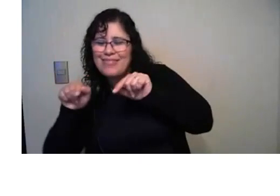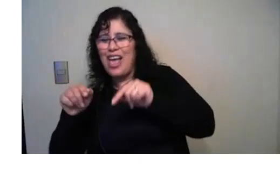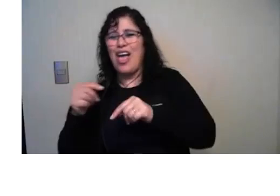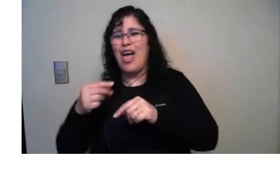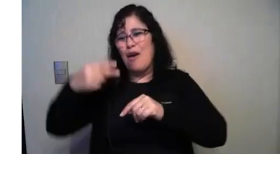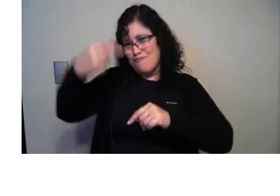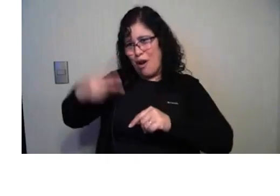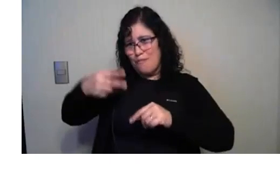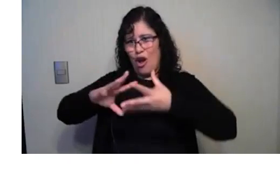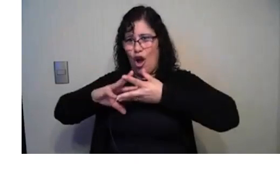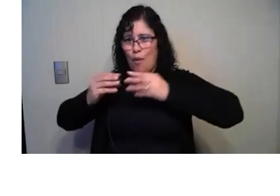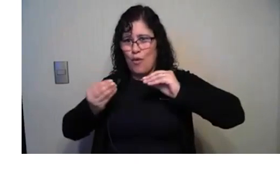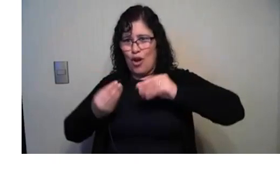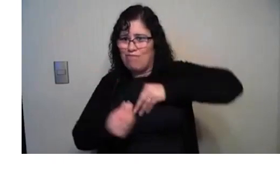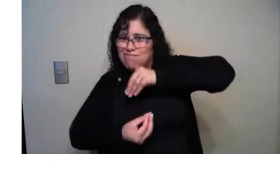del tracto